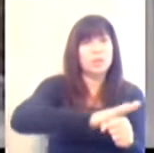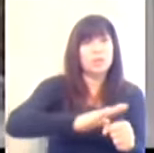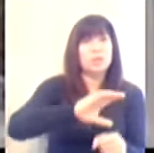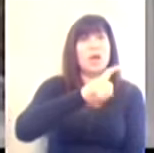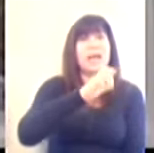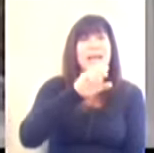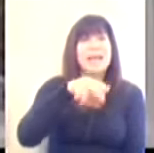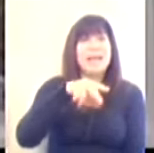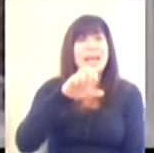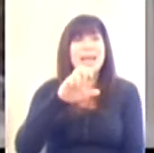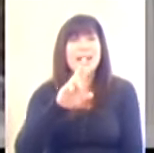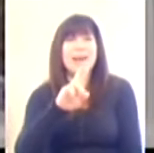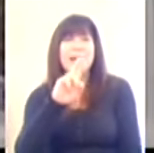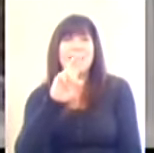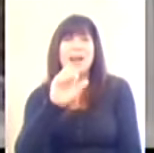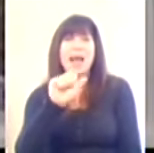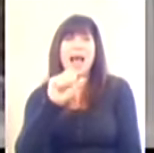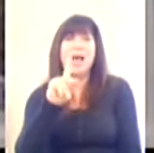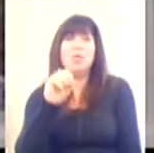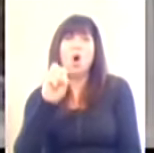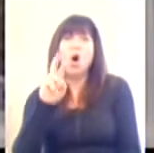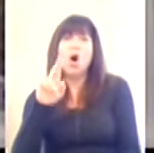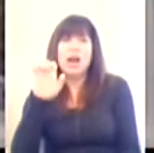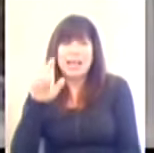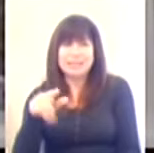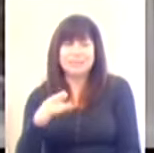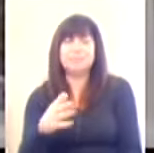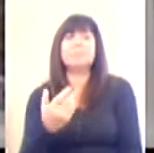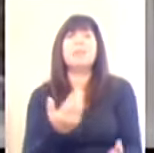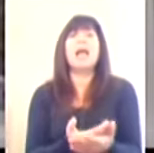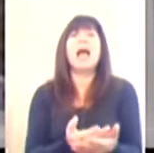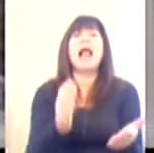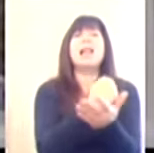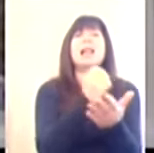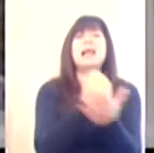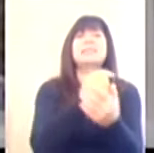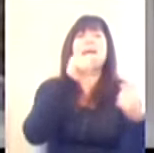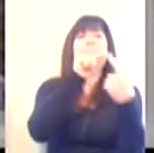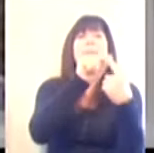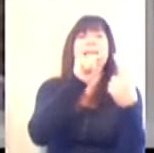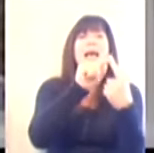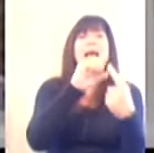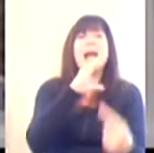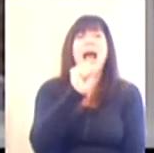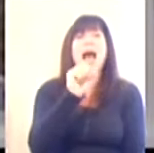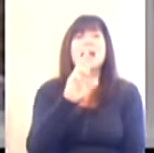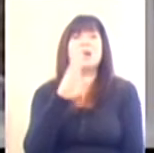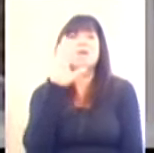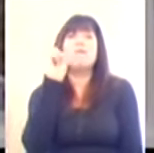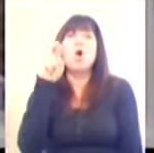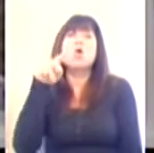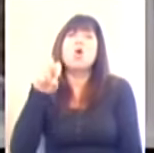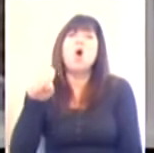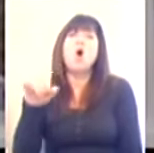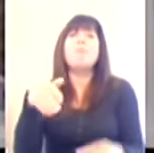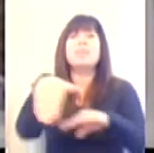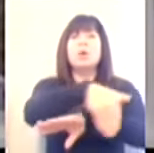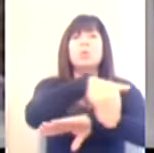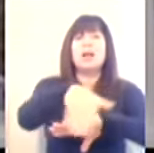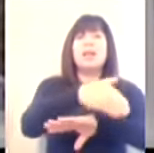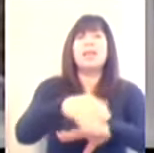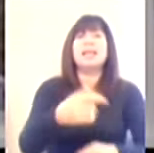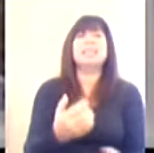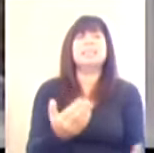este seminario. Alcanzar la meta de carbono neutralidad para nuestro país significa oportunidades de inversión que